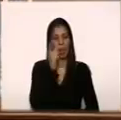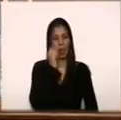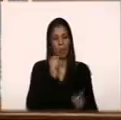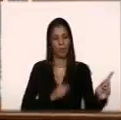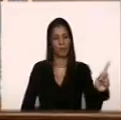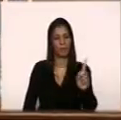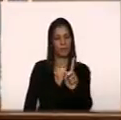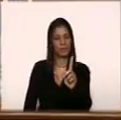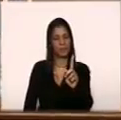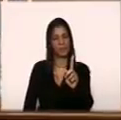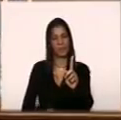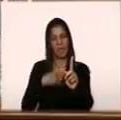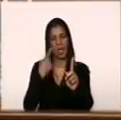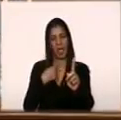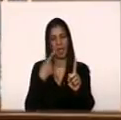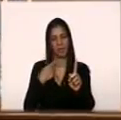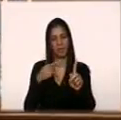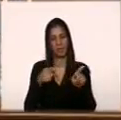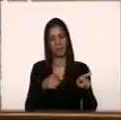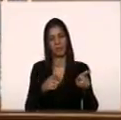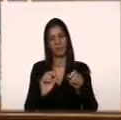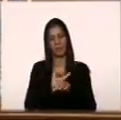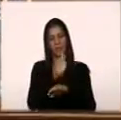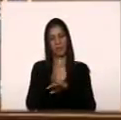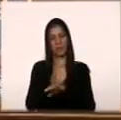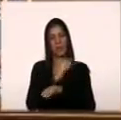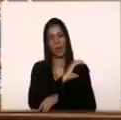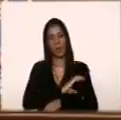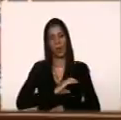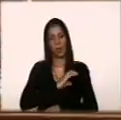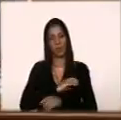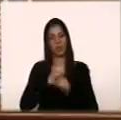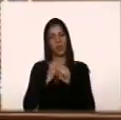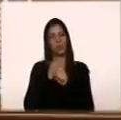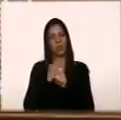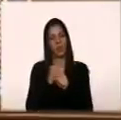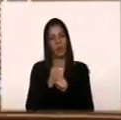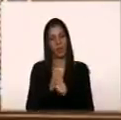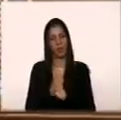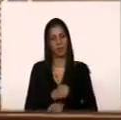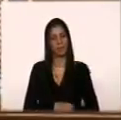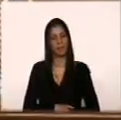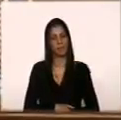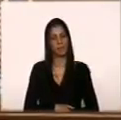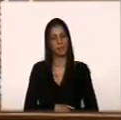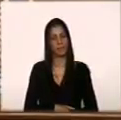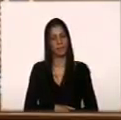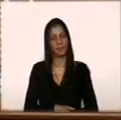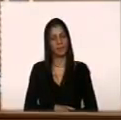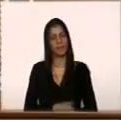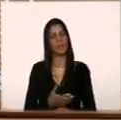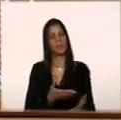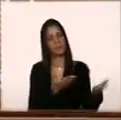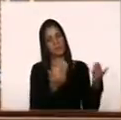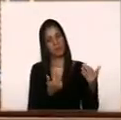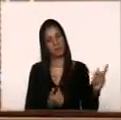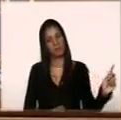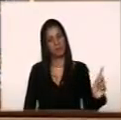debate, presidente de la Comisión de Trabajadores y Trabajadoras, y puede hacer uso de la tribuna de oradores.